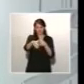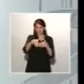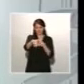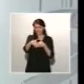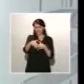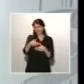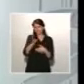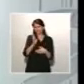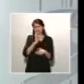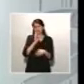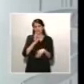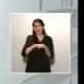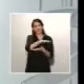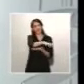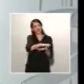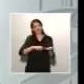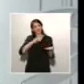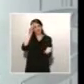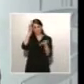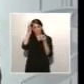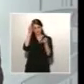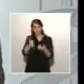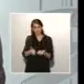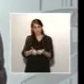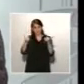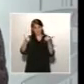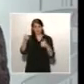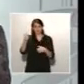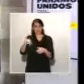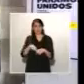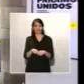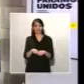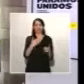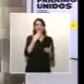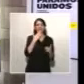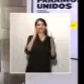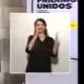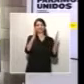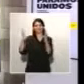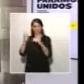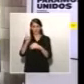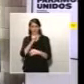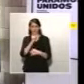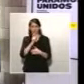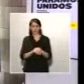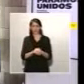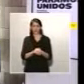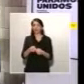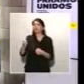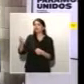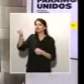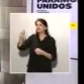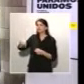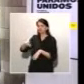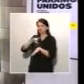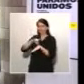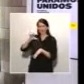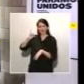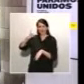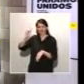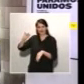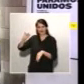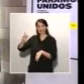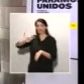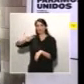informe exhaustivo de la descripción de edades. Doctora Sierra, otro medio pregunta. Italia, en el día 19 de la epidemia,